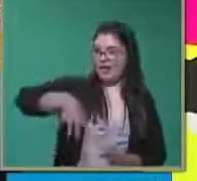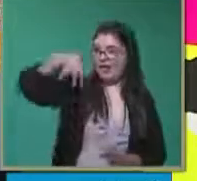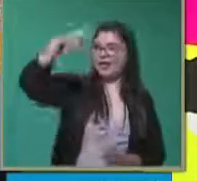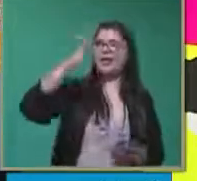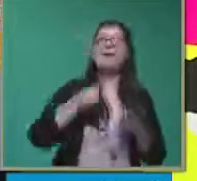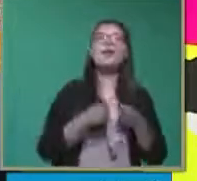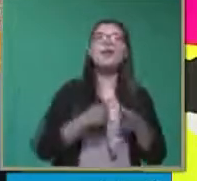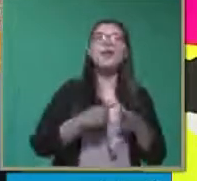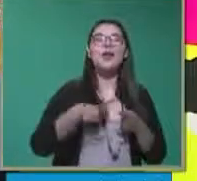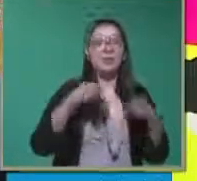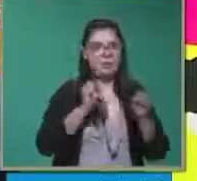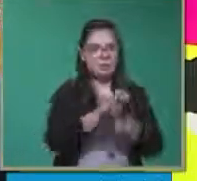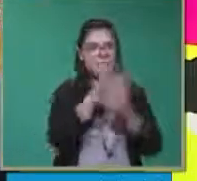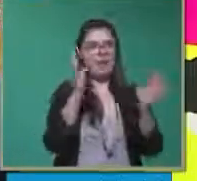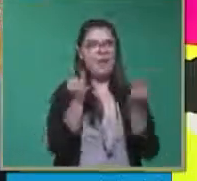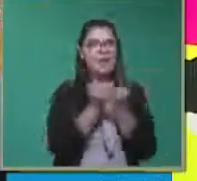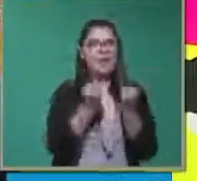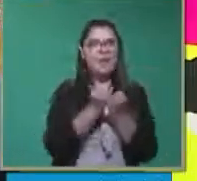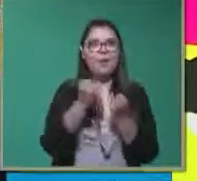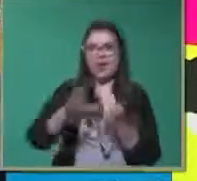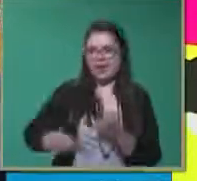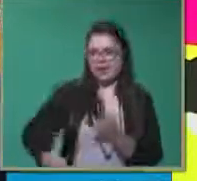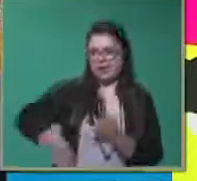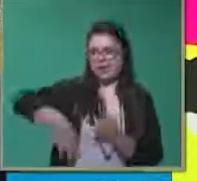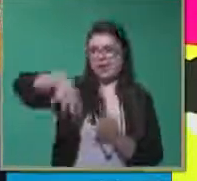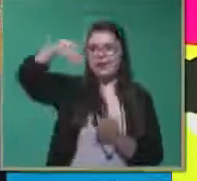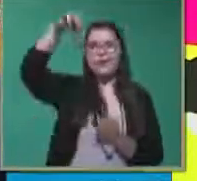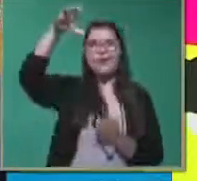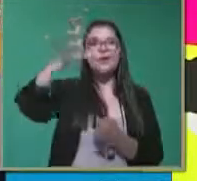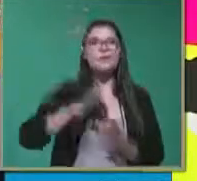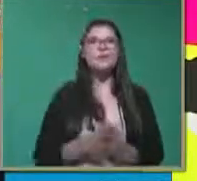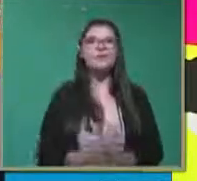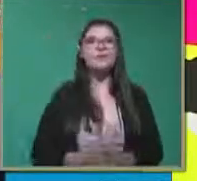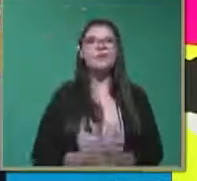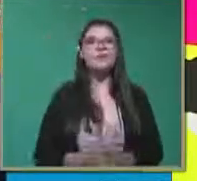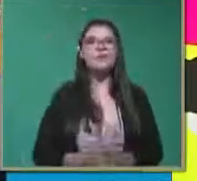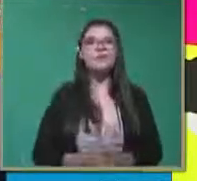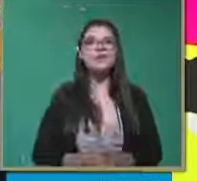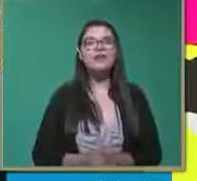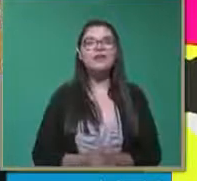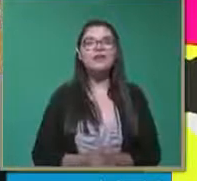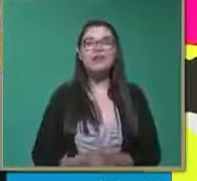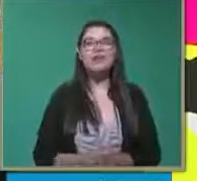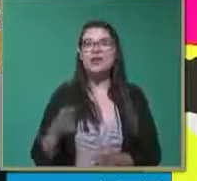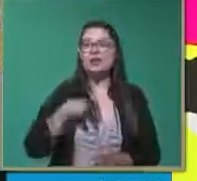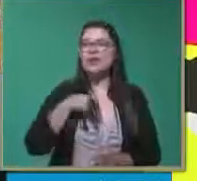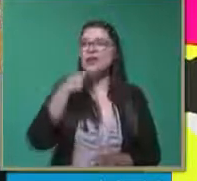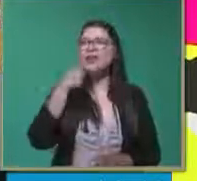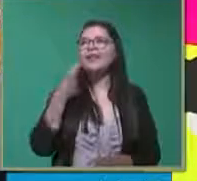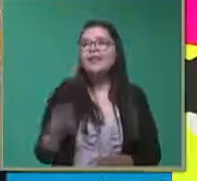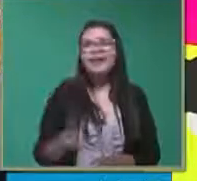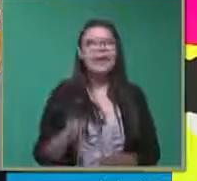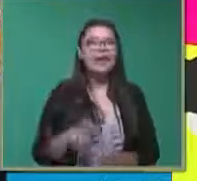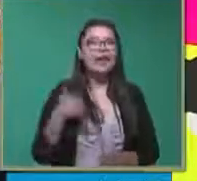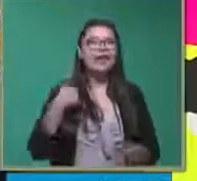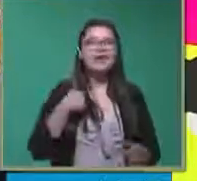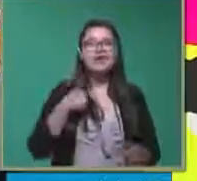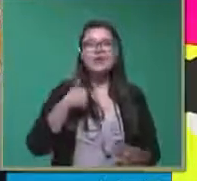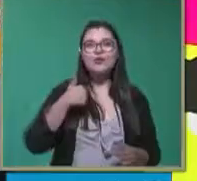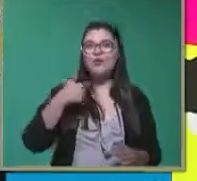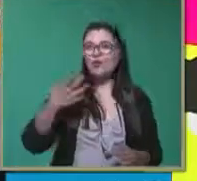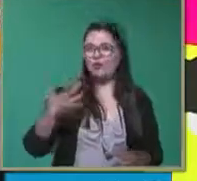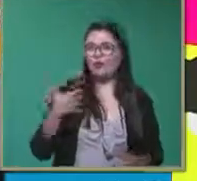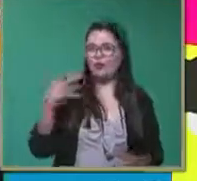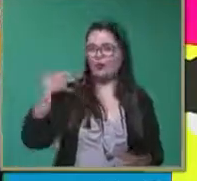está poquito alto. Y saludos para mi amigo, el maestro, el gran Mago Fran, que yo le dije cuando lo vi en Guadalajara hace 3 años, yo de grande quería ser como usted, alto,